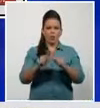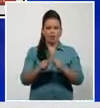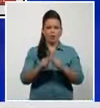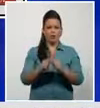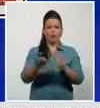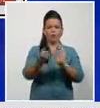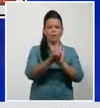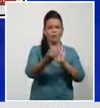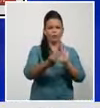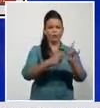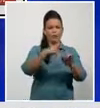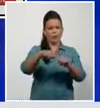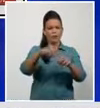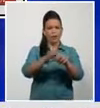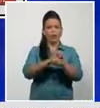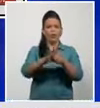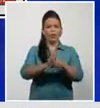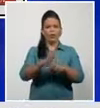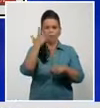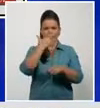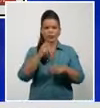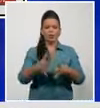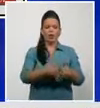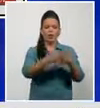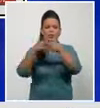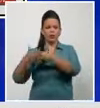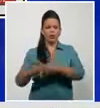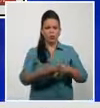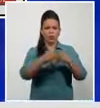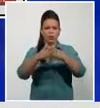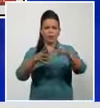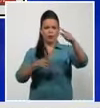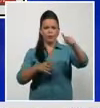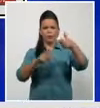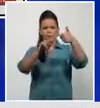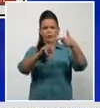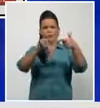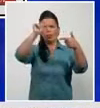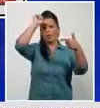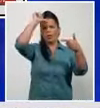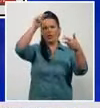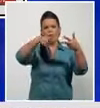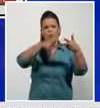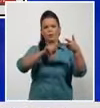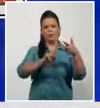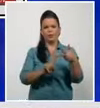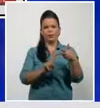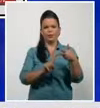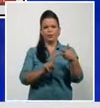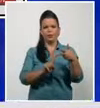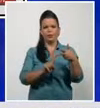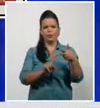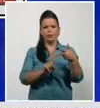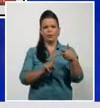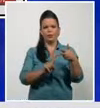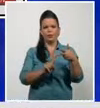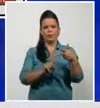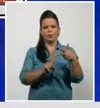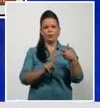diagnosticados Estados Unidos de Norteamérica, la India, Estados Unidos de Norteamérica